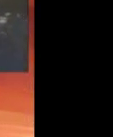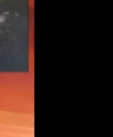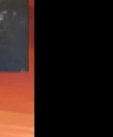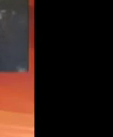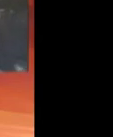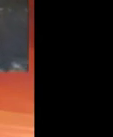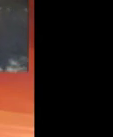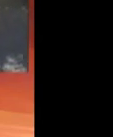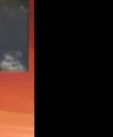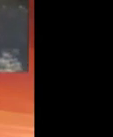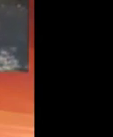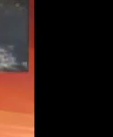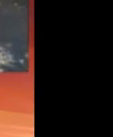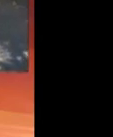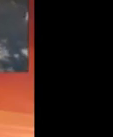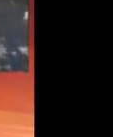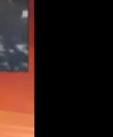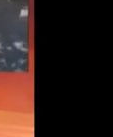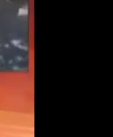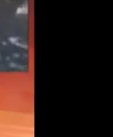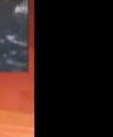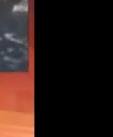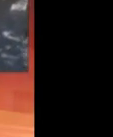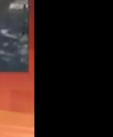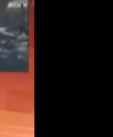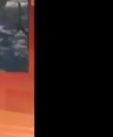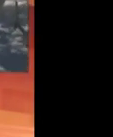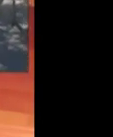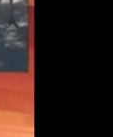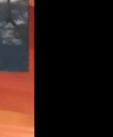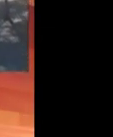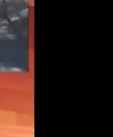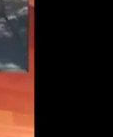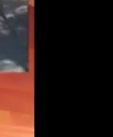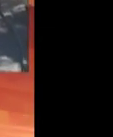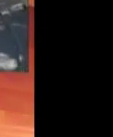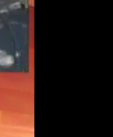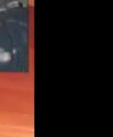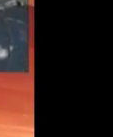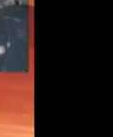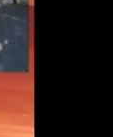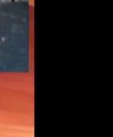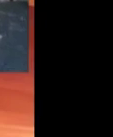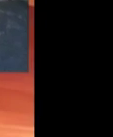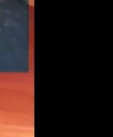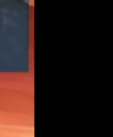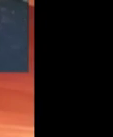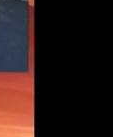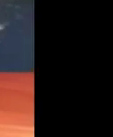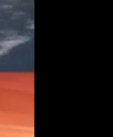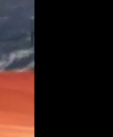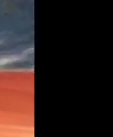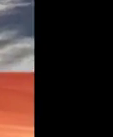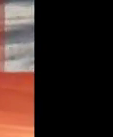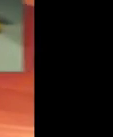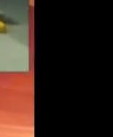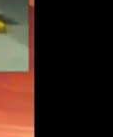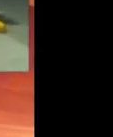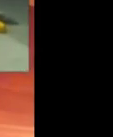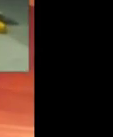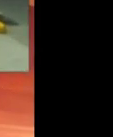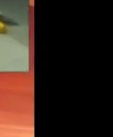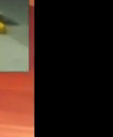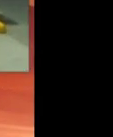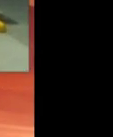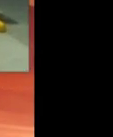problemas con quienes tienen mascotas porque no les están permitiendo sacarlos a pasear o para que hagan sus necesidades. Y en barrios cerrados no